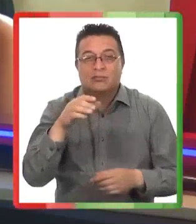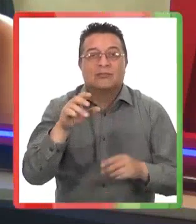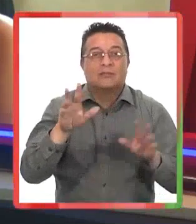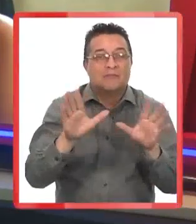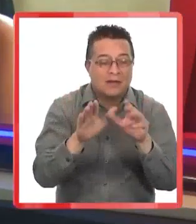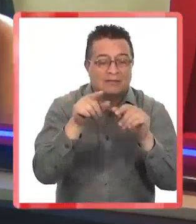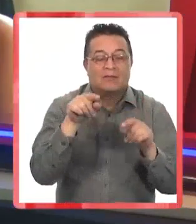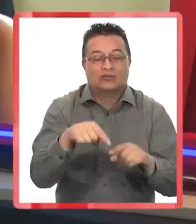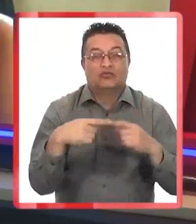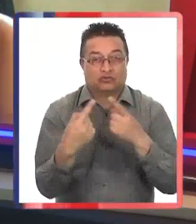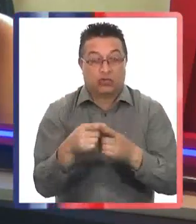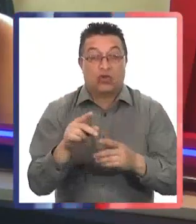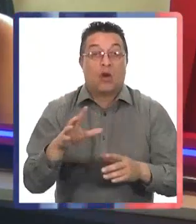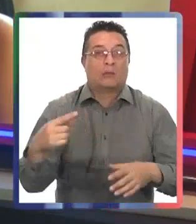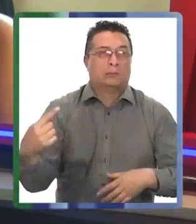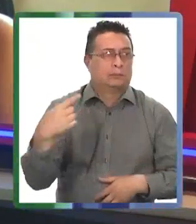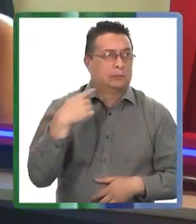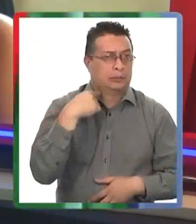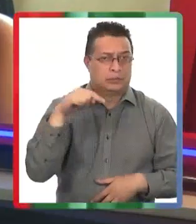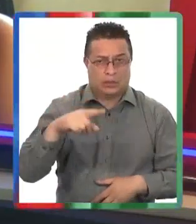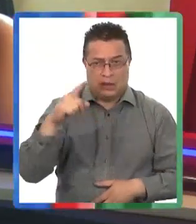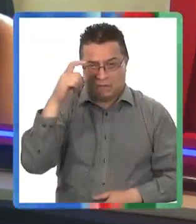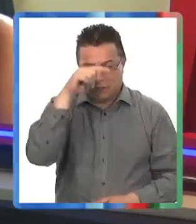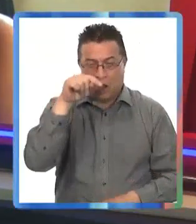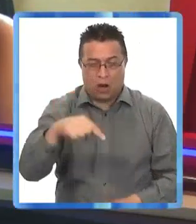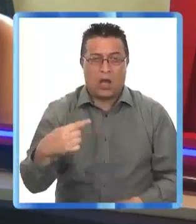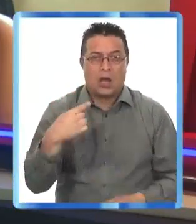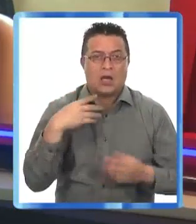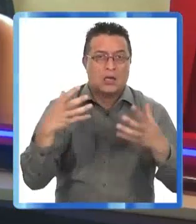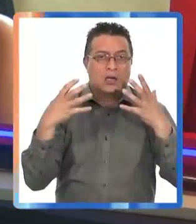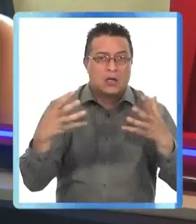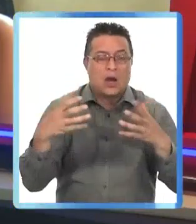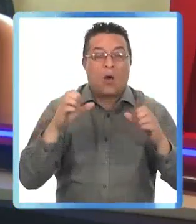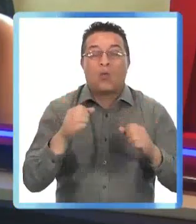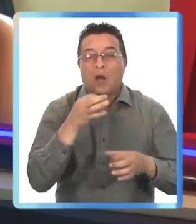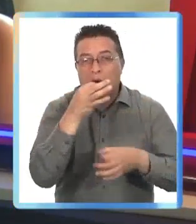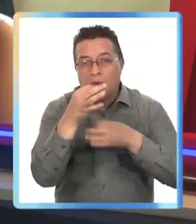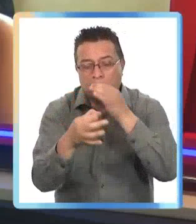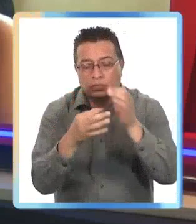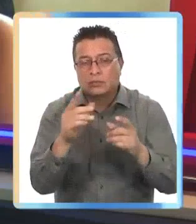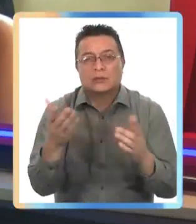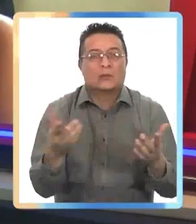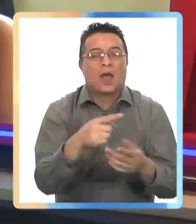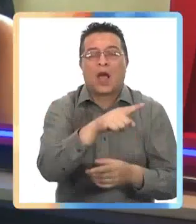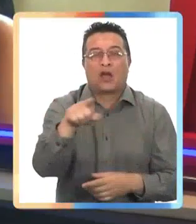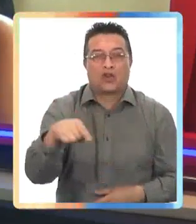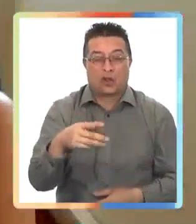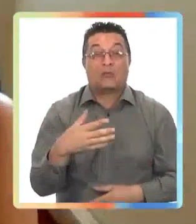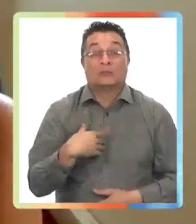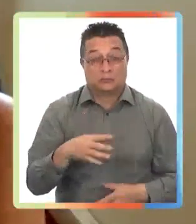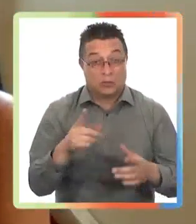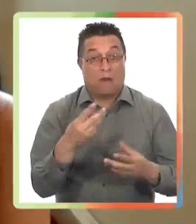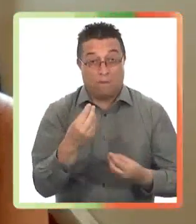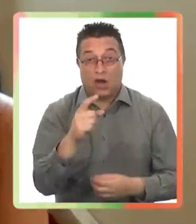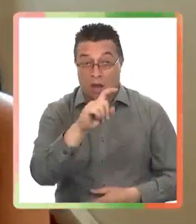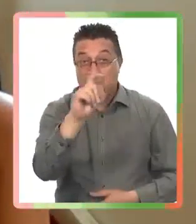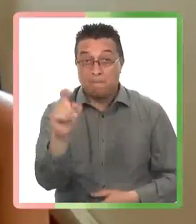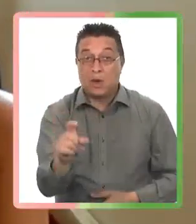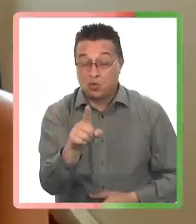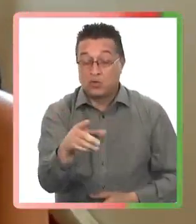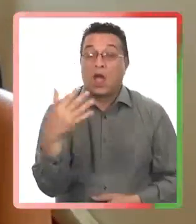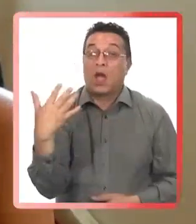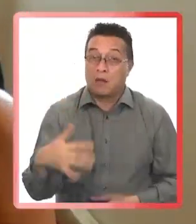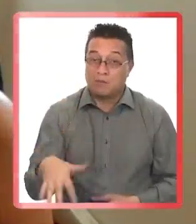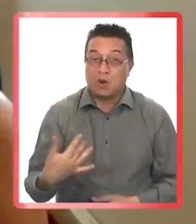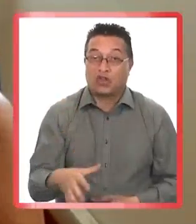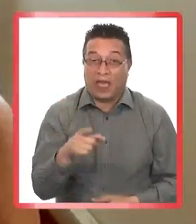aves y esta influenza aviar nos llega como un tremendo mazazo, ¿verdad? En tiempos difíciles. ¿Cuáles serían las recomendaciones para todos ellos? Yo te agradezco, Scarlett, la